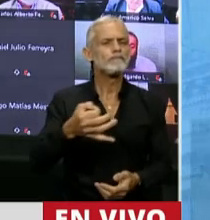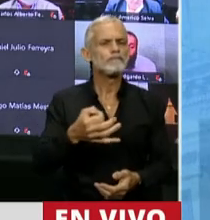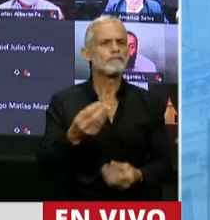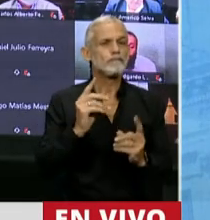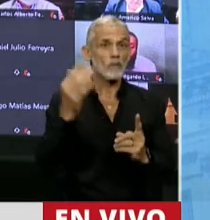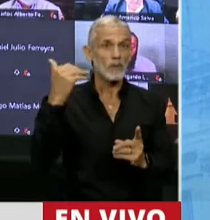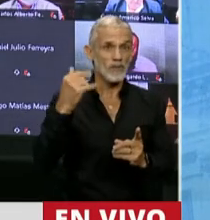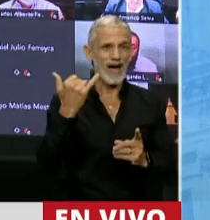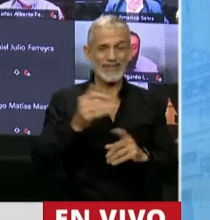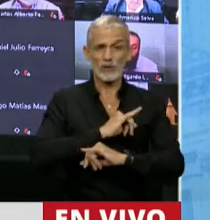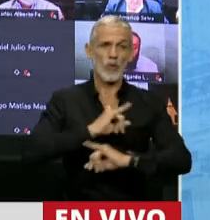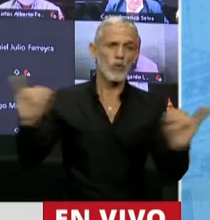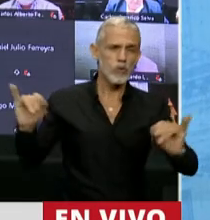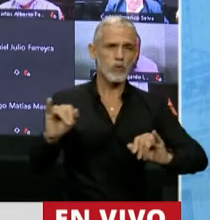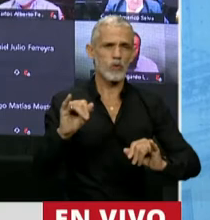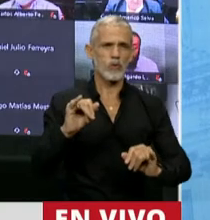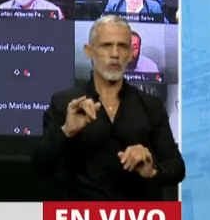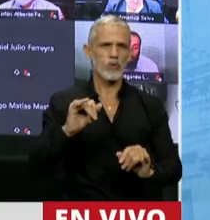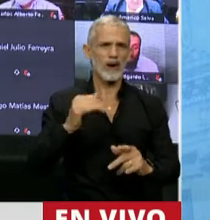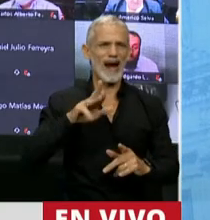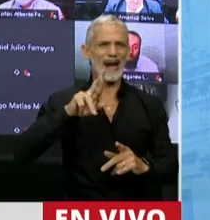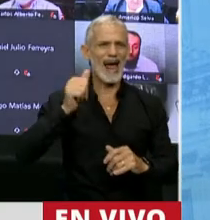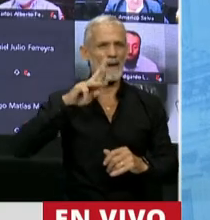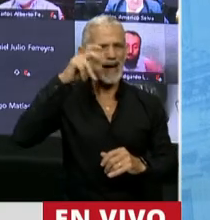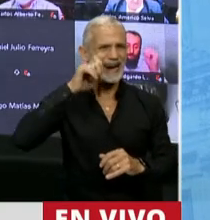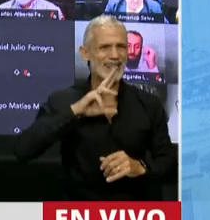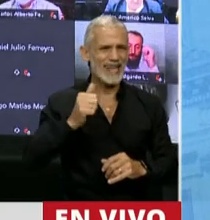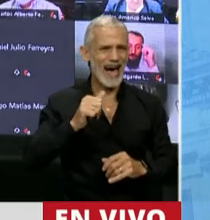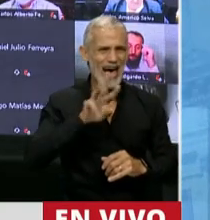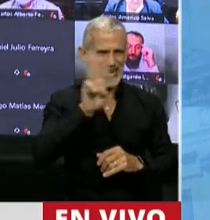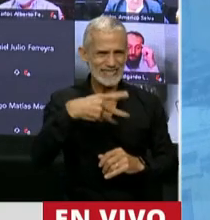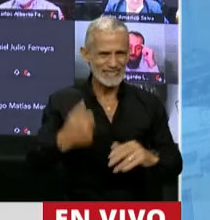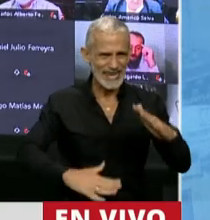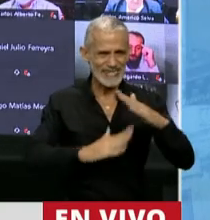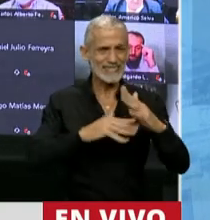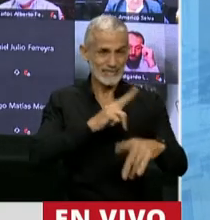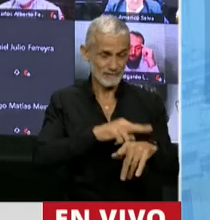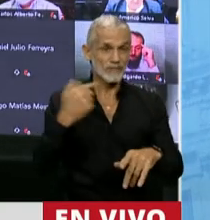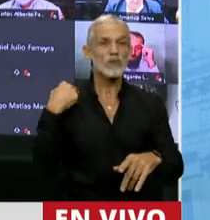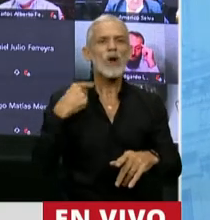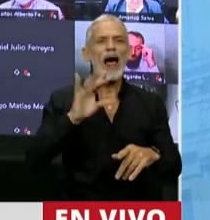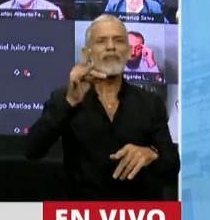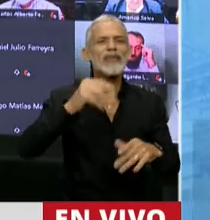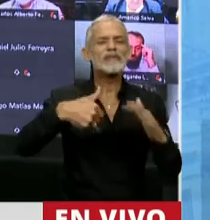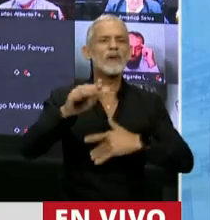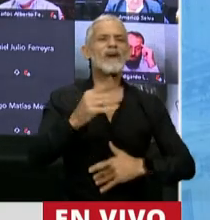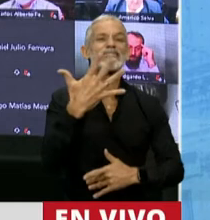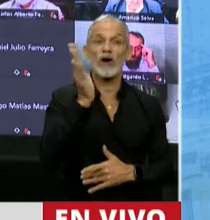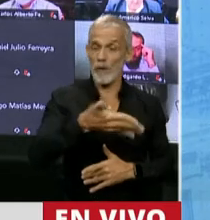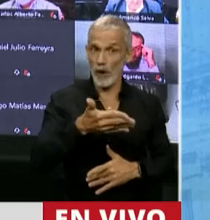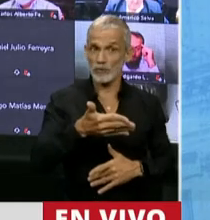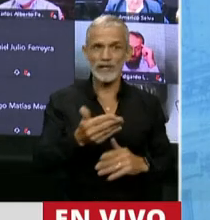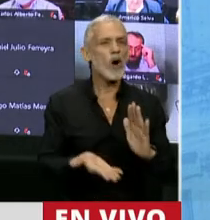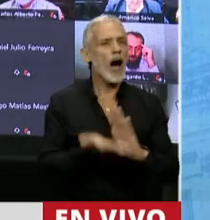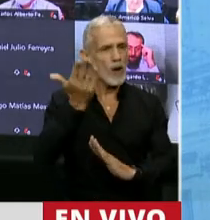últimamente se había anunciado por parte de Fernanda Raberta como titular de ANSES que en el mes de diciembre se iba a dar un 5%